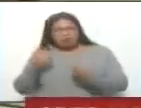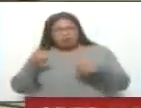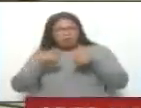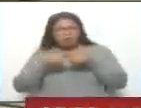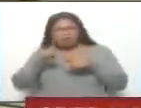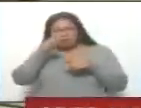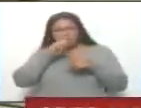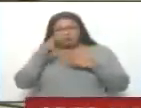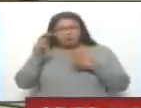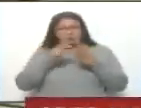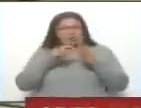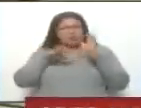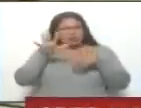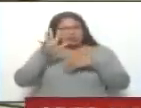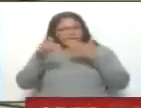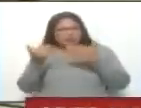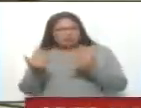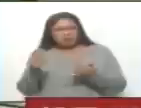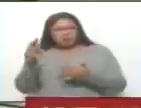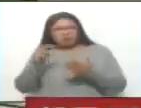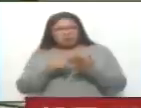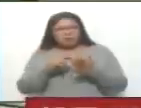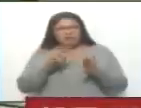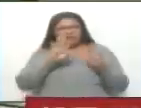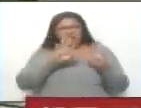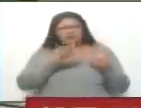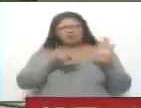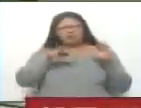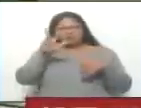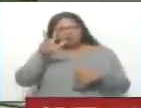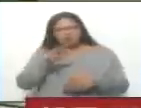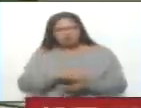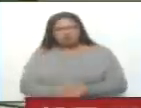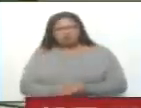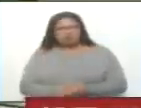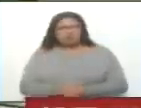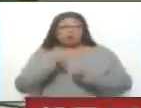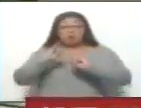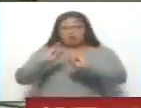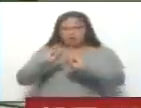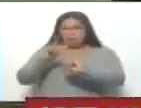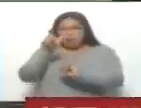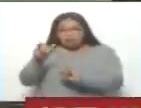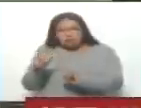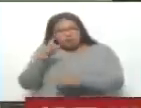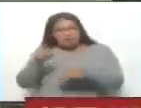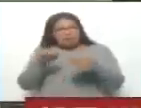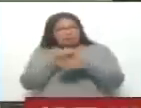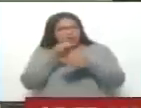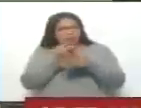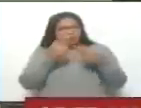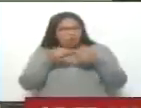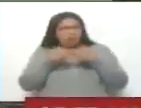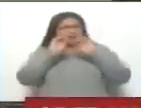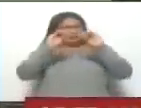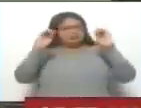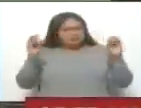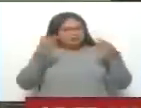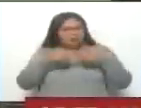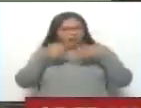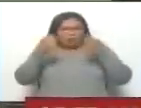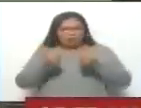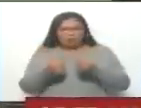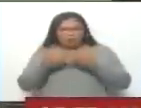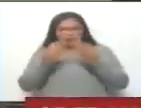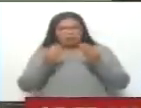años 2015, 2016, 2017, 2018. Y los mismos que en agosto también estaban llamando a